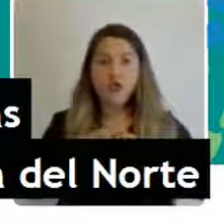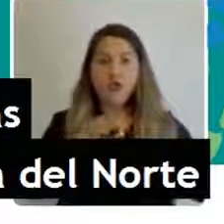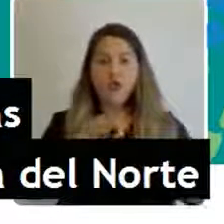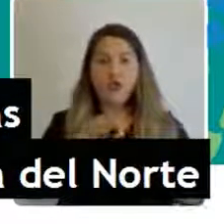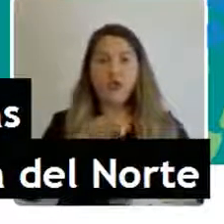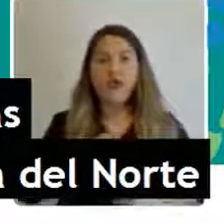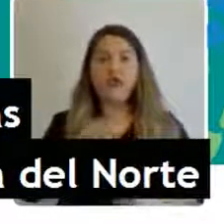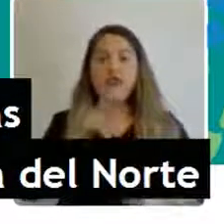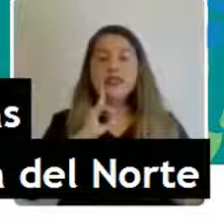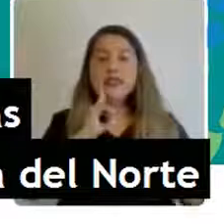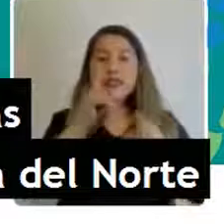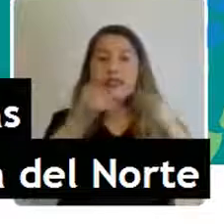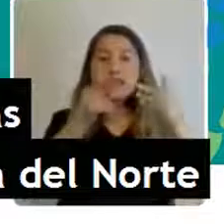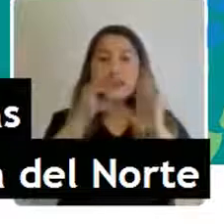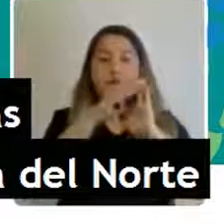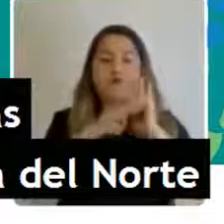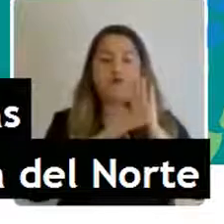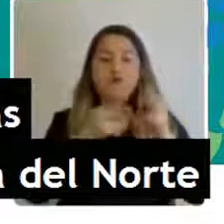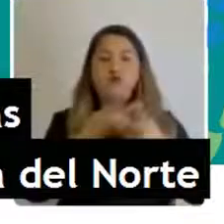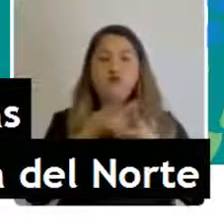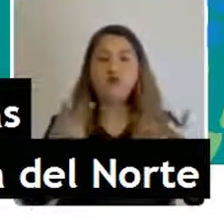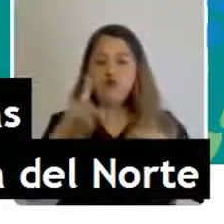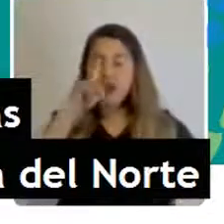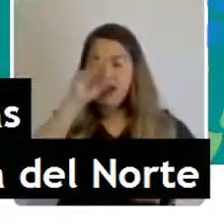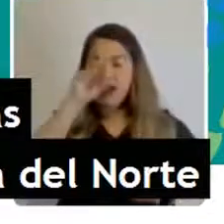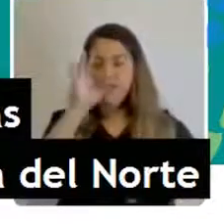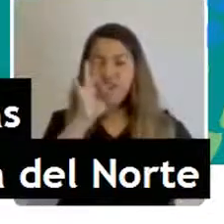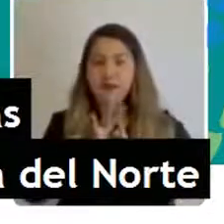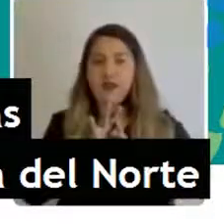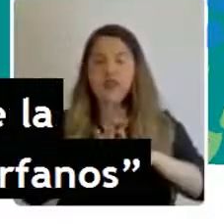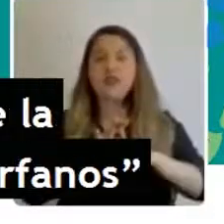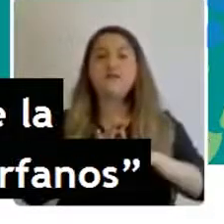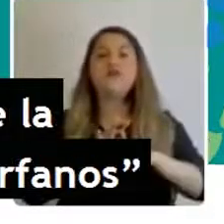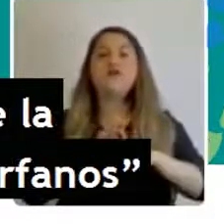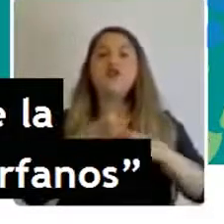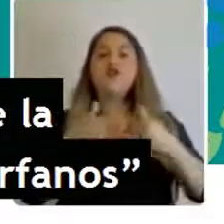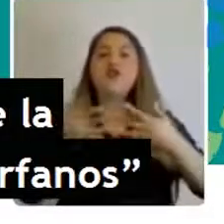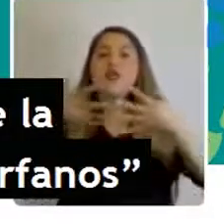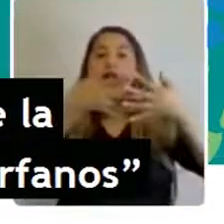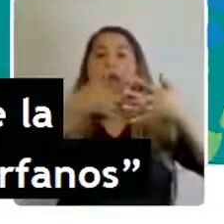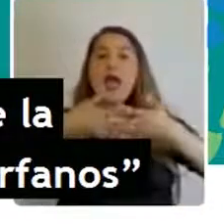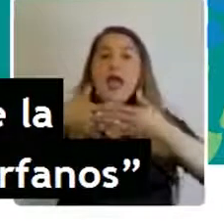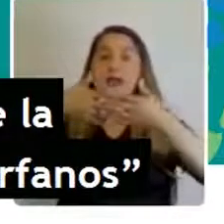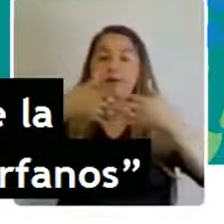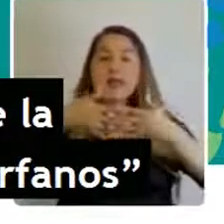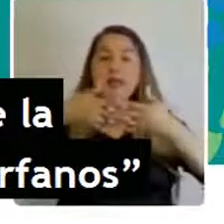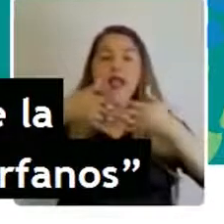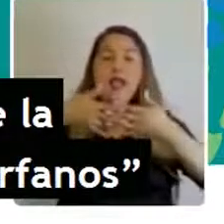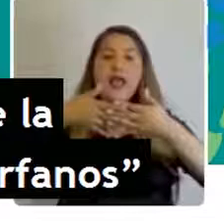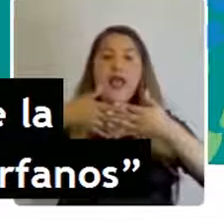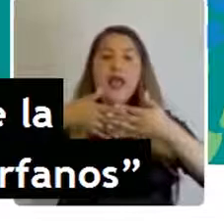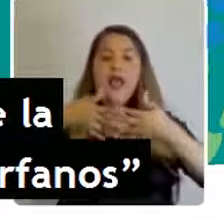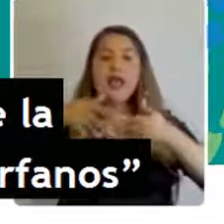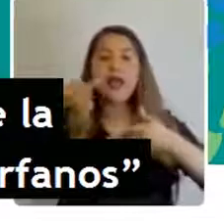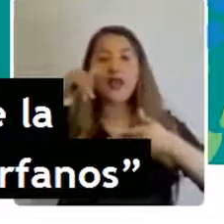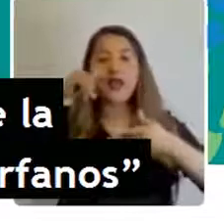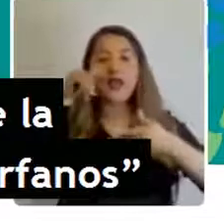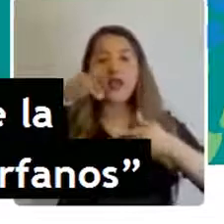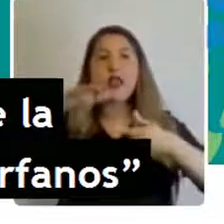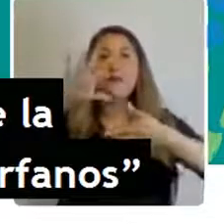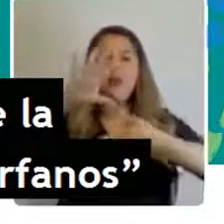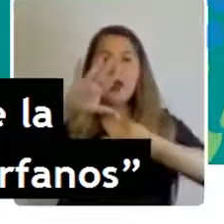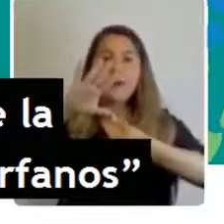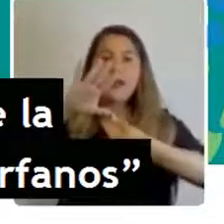las políticas públicas en torno a las enfermedades raras en América del Norte y cómo fue el proceso de desarrollo de la ley de los